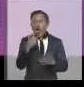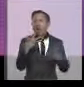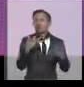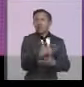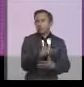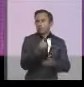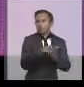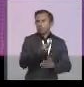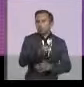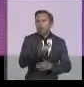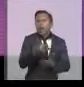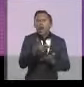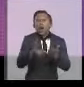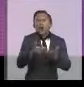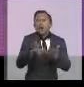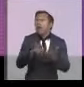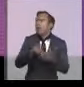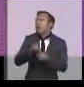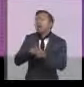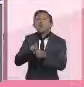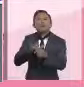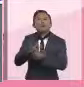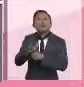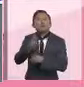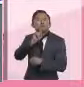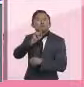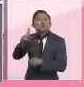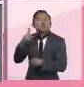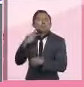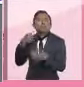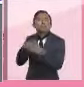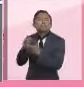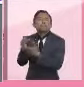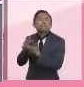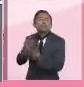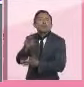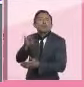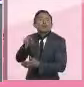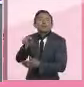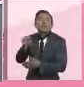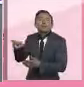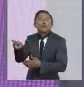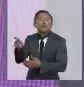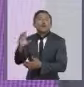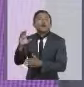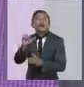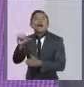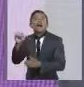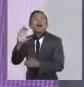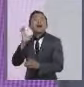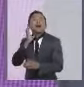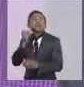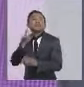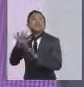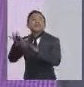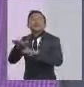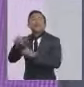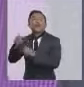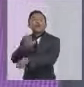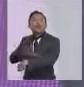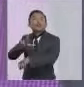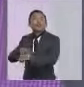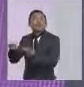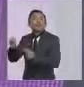coordinador de los senadores. Es una farsa tu historia, Andrés Manuel. Gracias, candidato. Llegamos al segmento final. Cada uno de ustedes tendrá